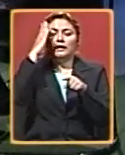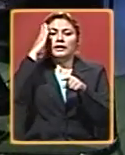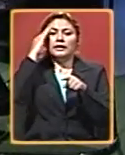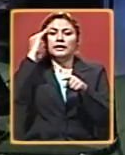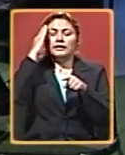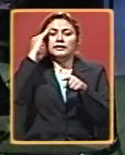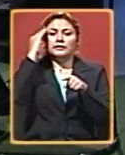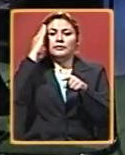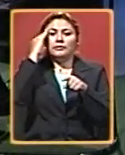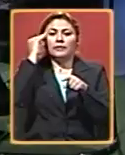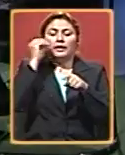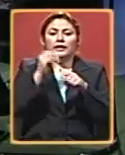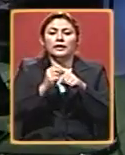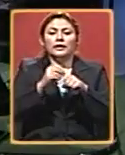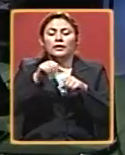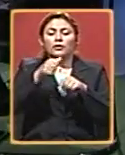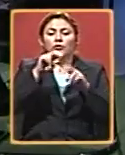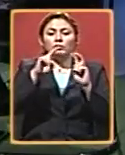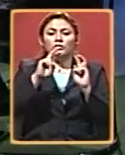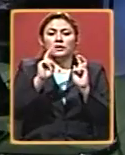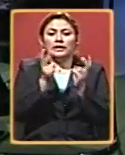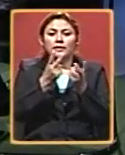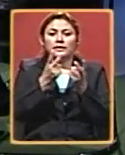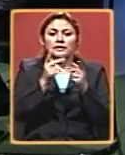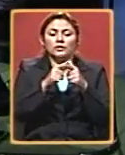en agricultura, y